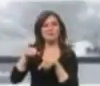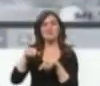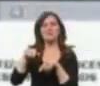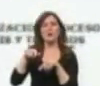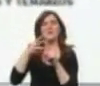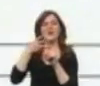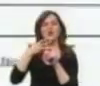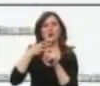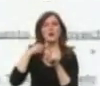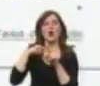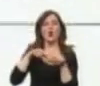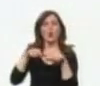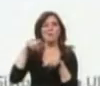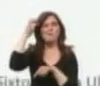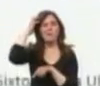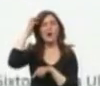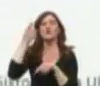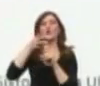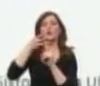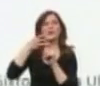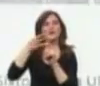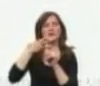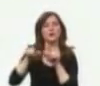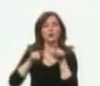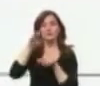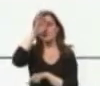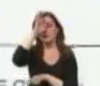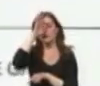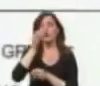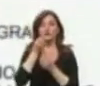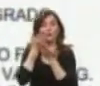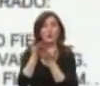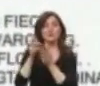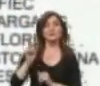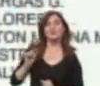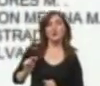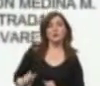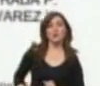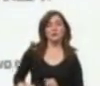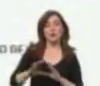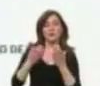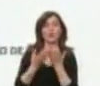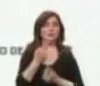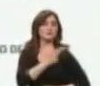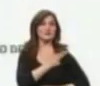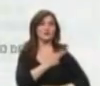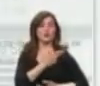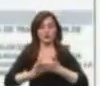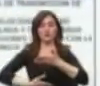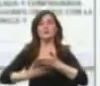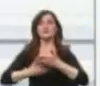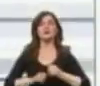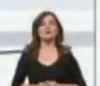vicepresidente envía a su tío también informes varios que evalúan su tesis, información en detalle del comité universitario que revería el